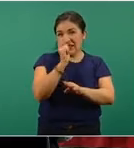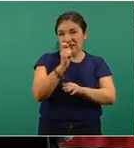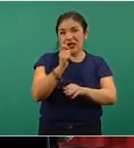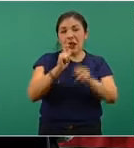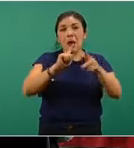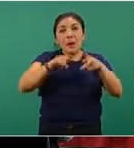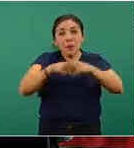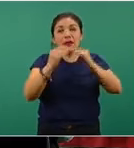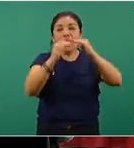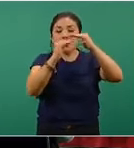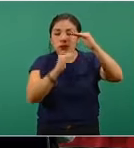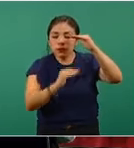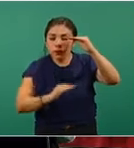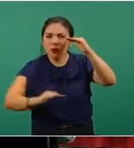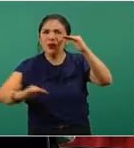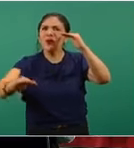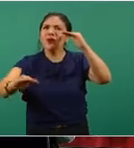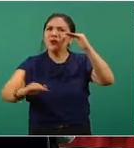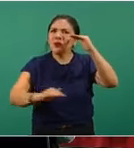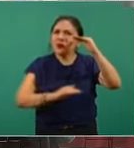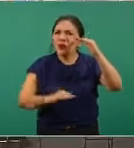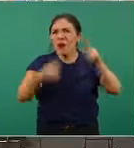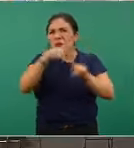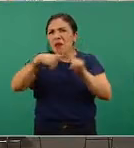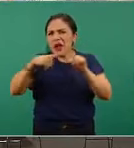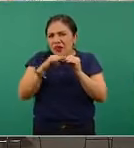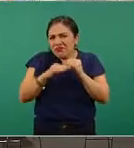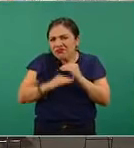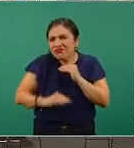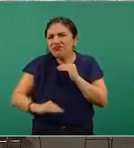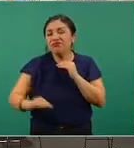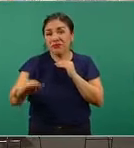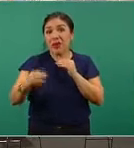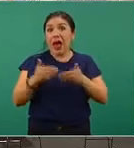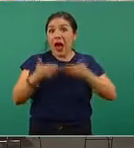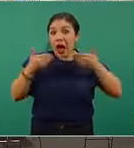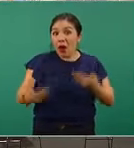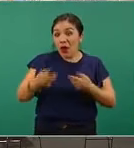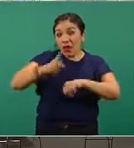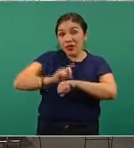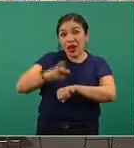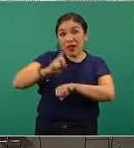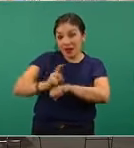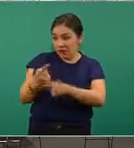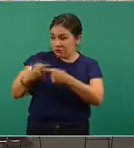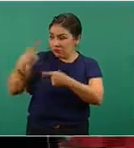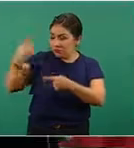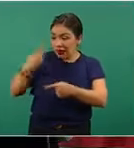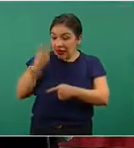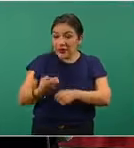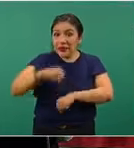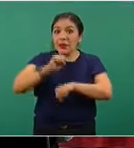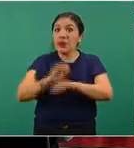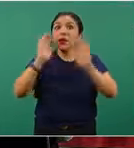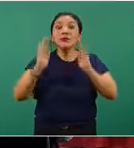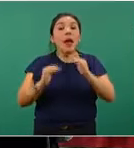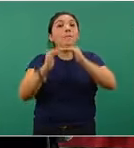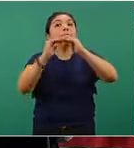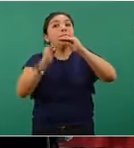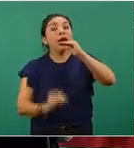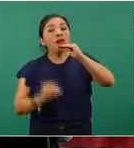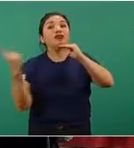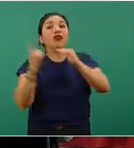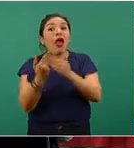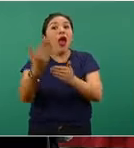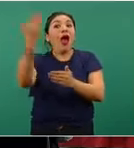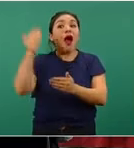a bajar, se quedó en esta meseta intermedia y ya en estos días, en esta semana ya llegamos a un nivel inferior